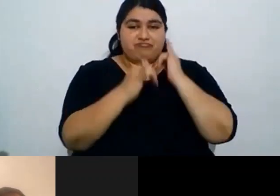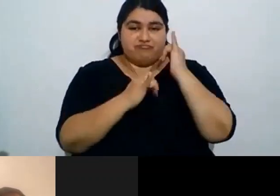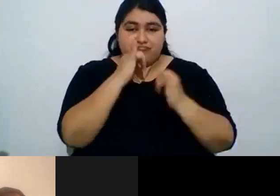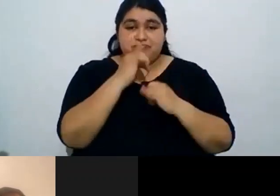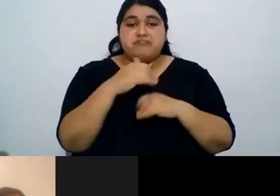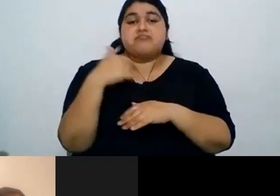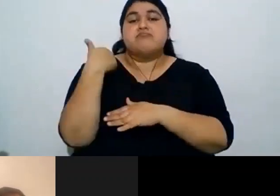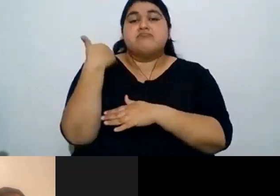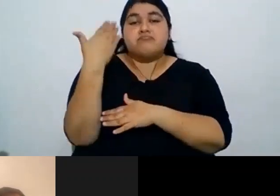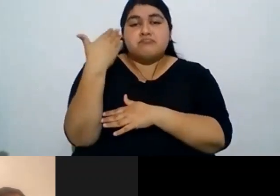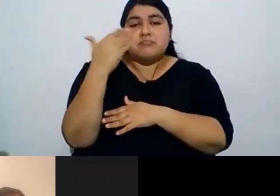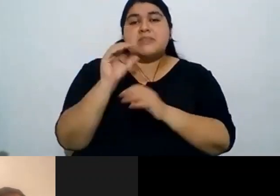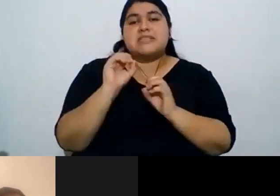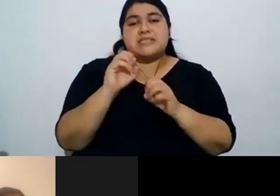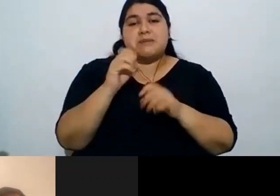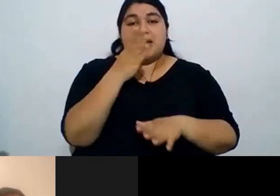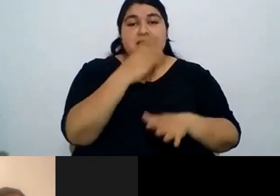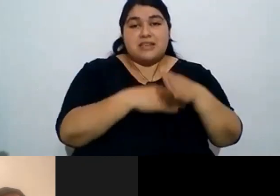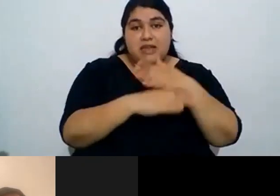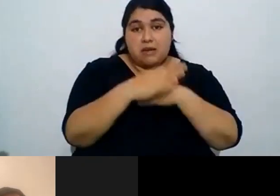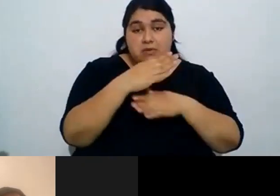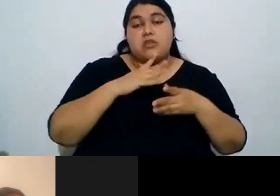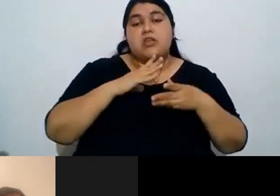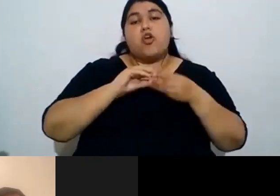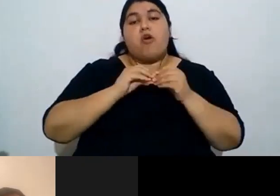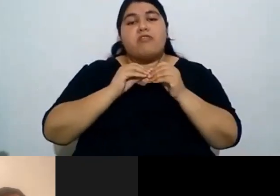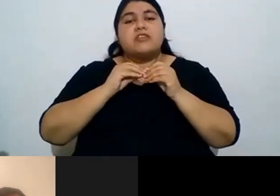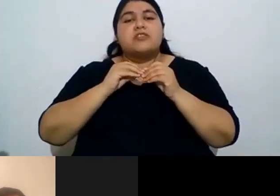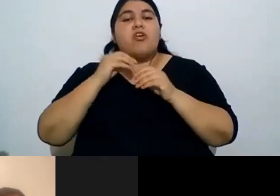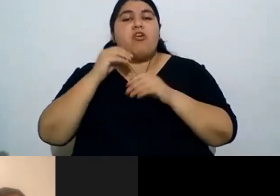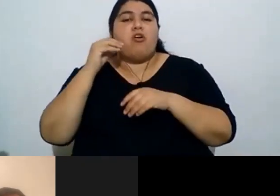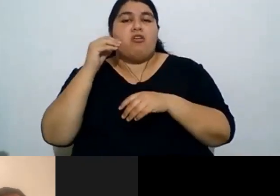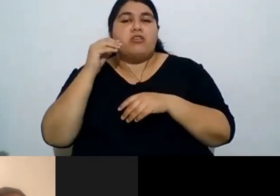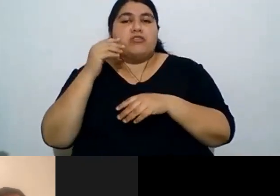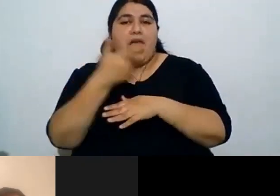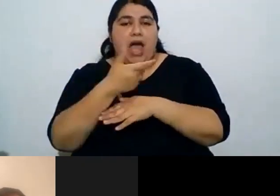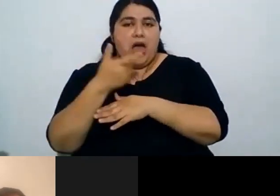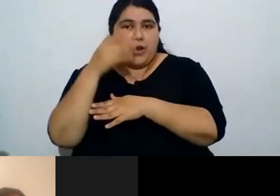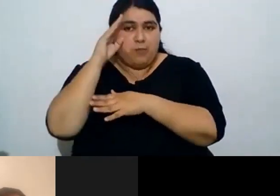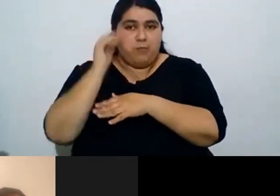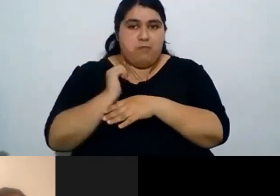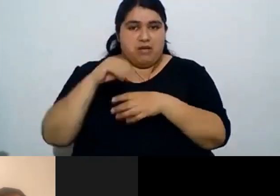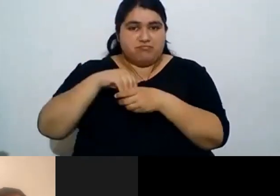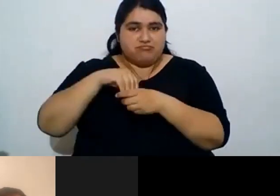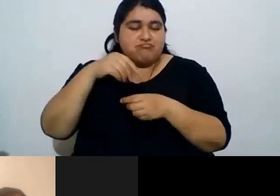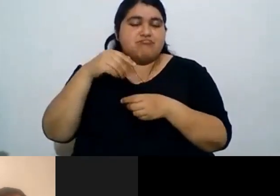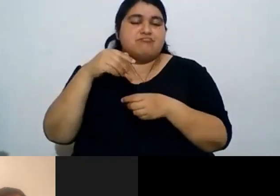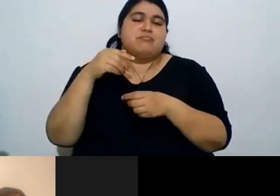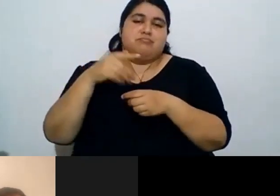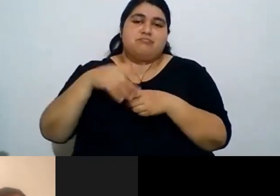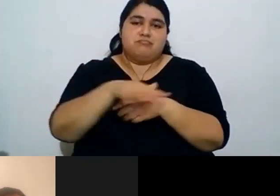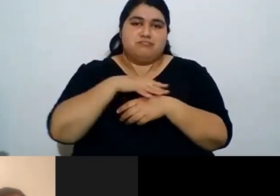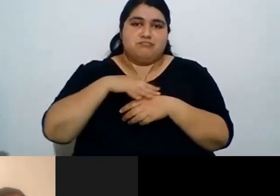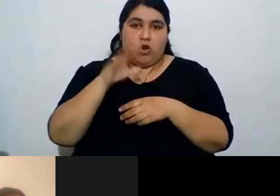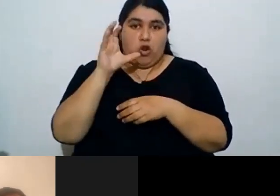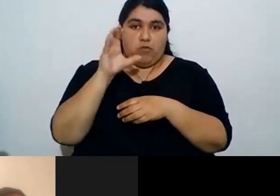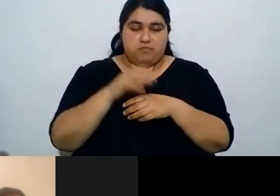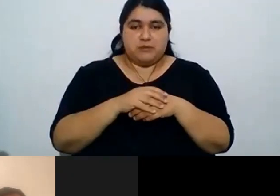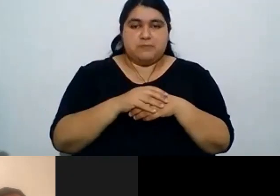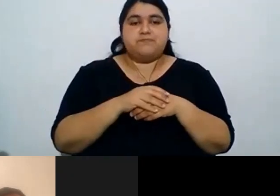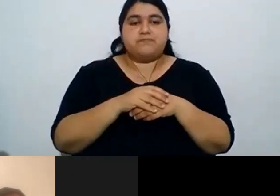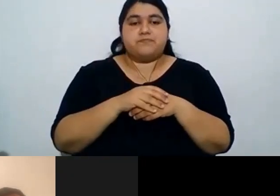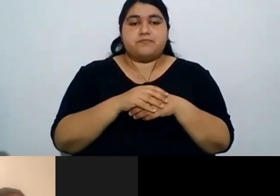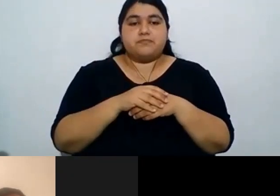se llama La discapacidad y el conflicto armado en Colombia. una